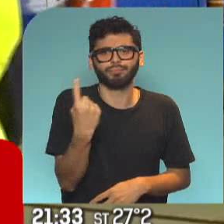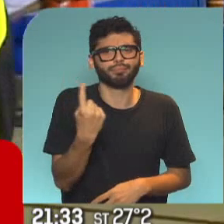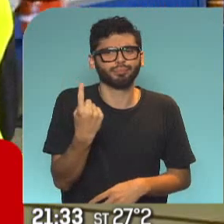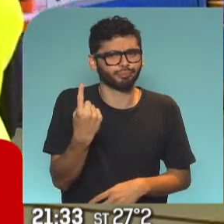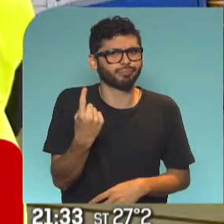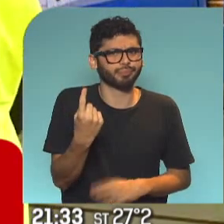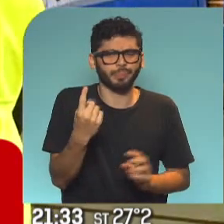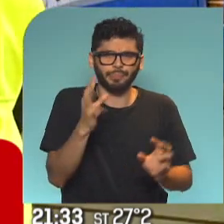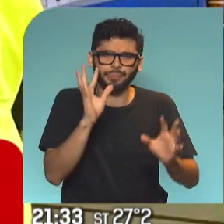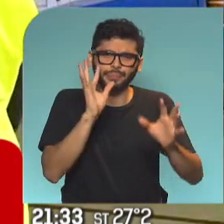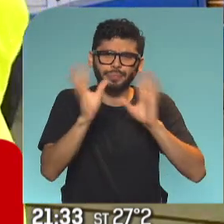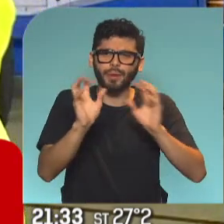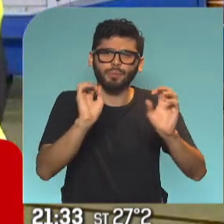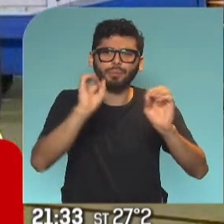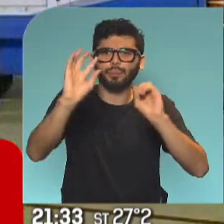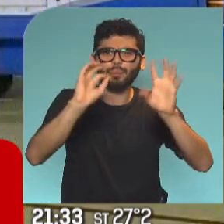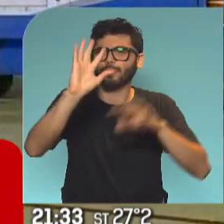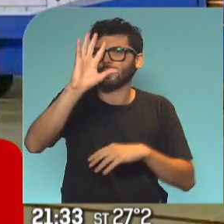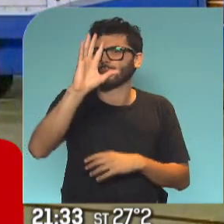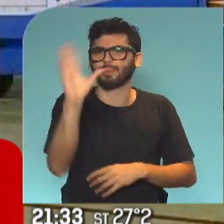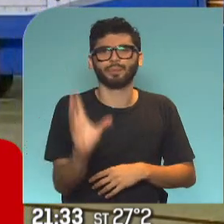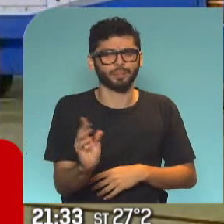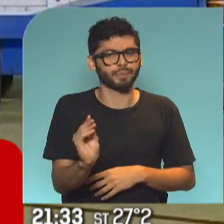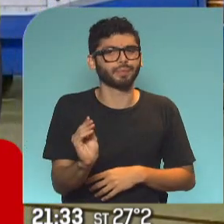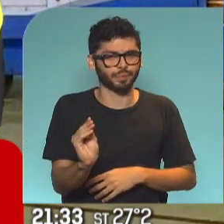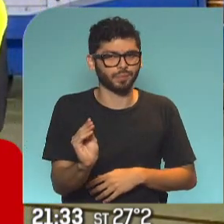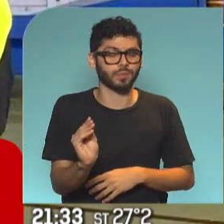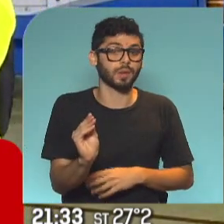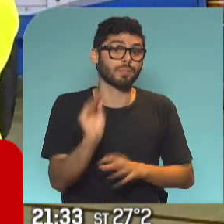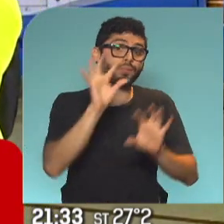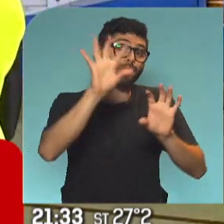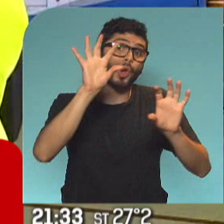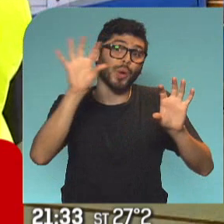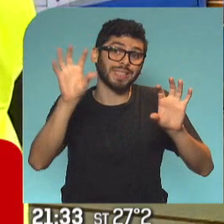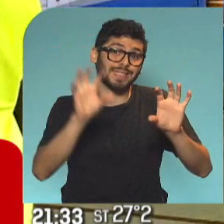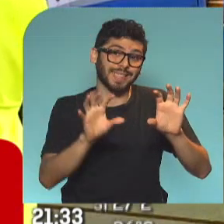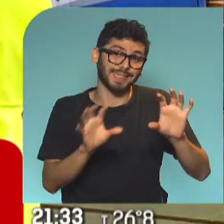qué manera iba a empezar a ser distribuido en todo el país, en distintas provincias.